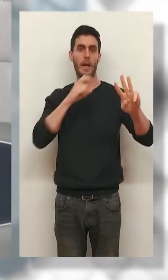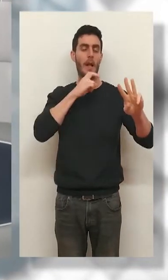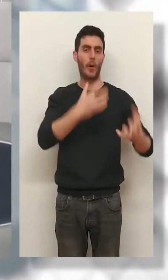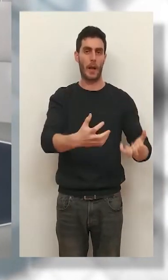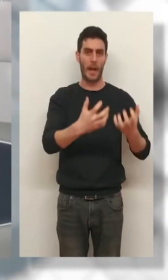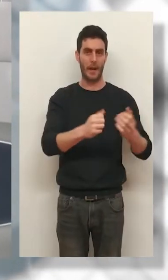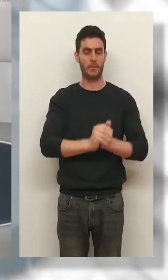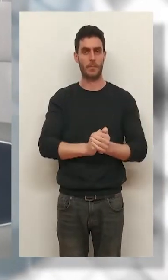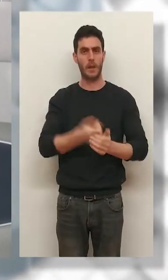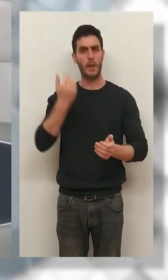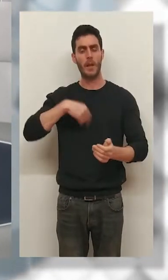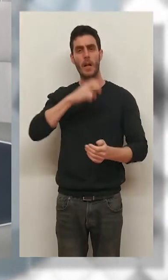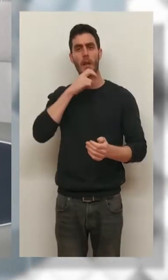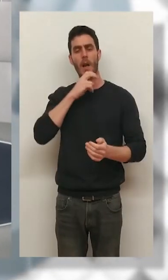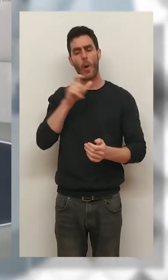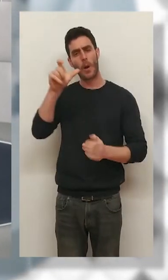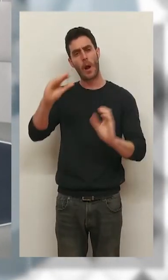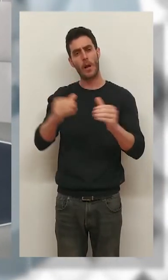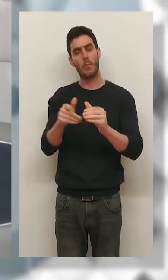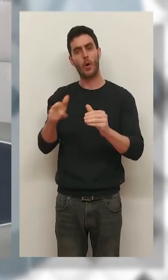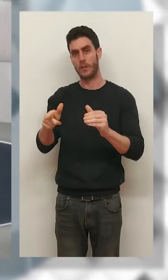considerado uno de los aspirantes a playoff.